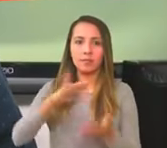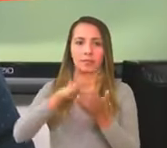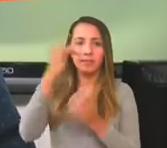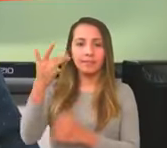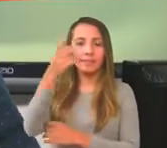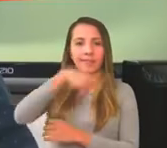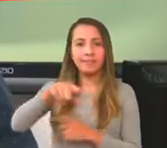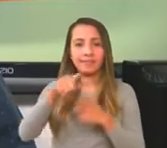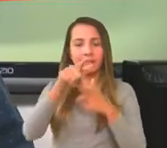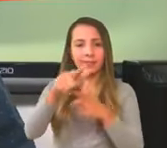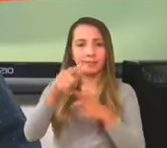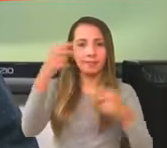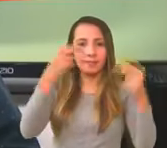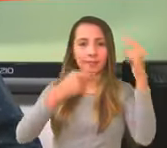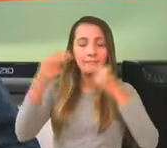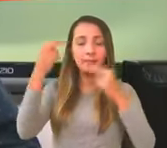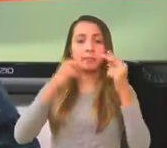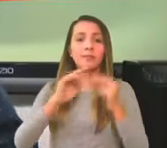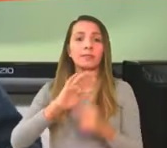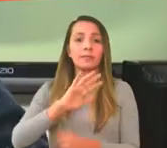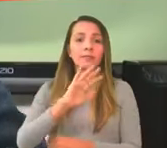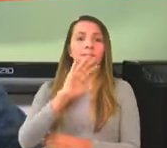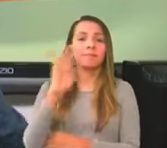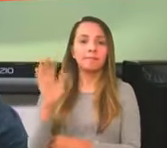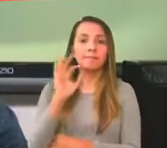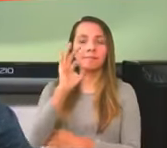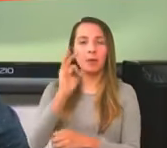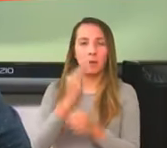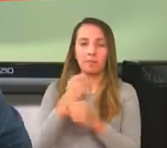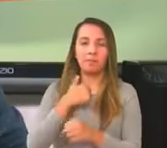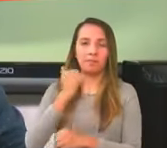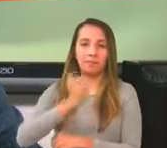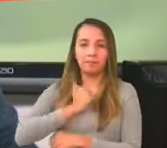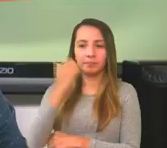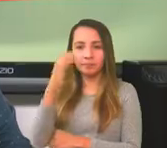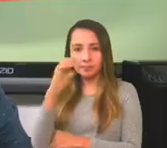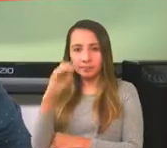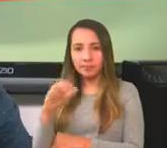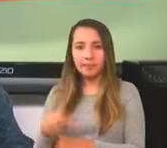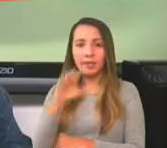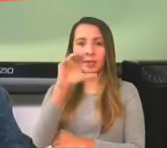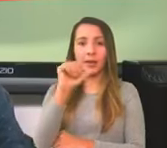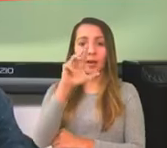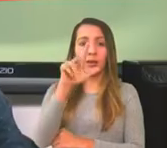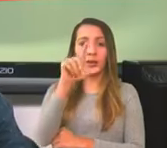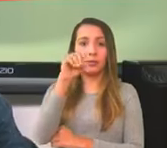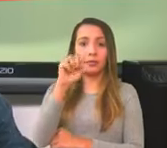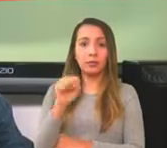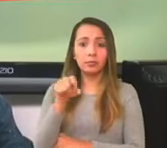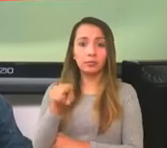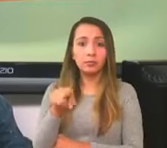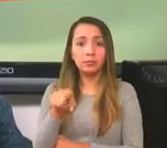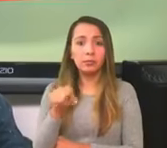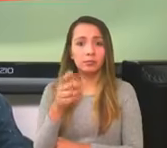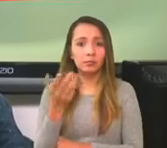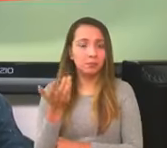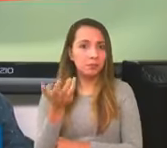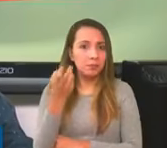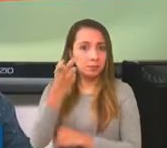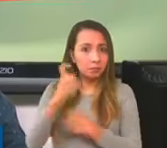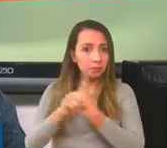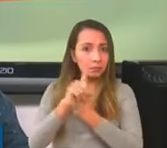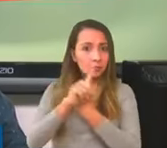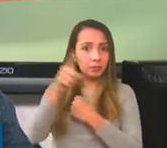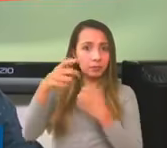Gracias por continuar con nosotros. Pues bien, leo los comentarios. Carlos Guevara me dice, si fue parte de esta